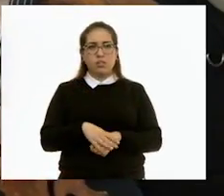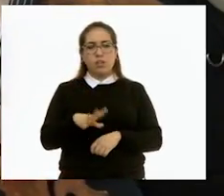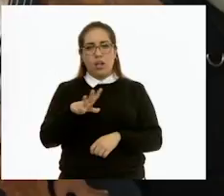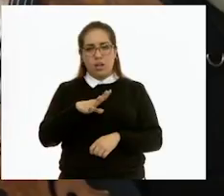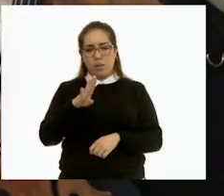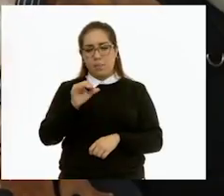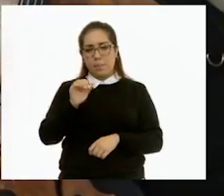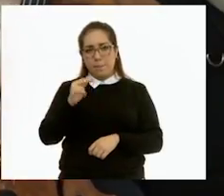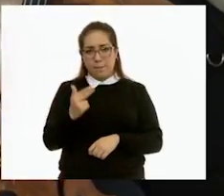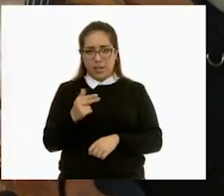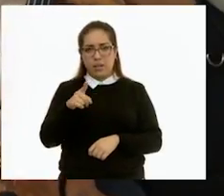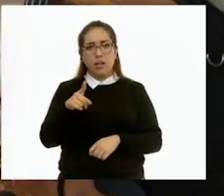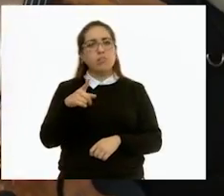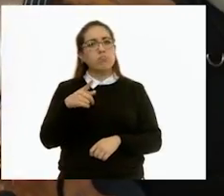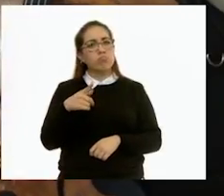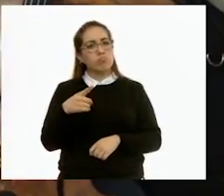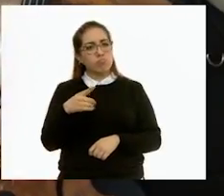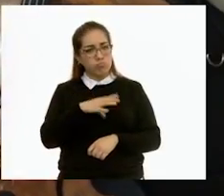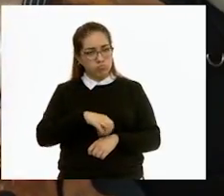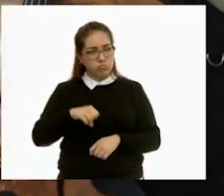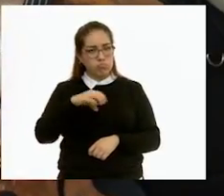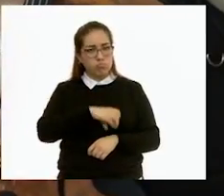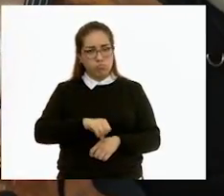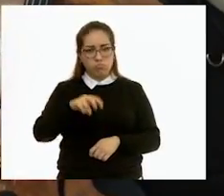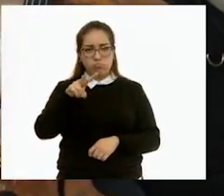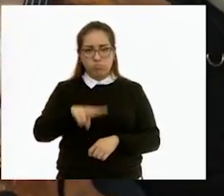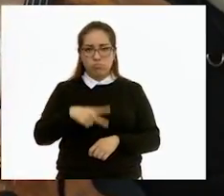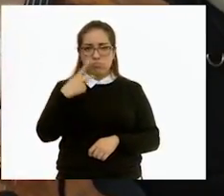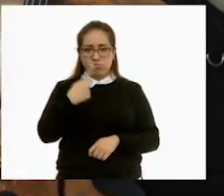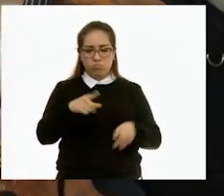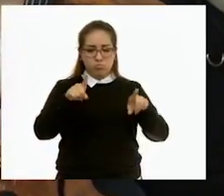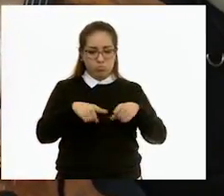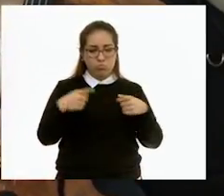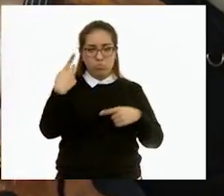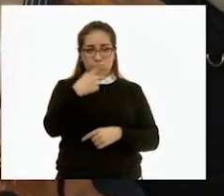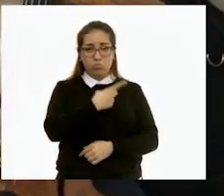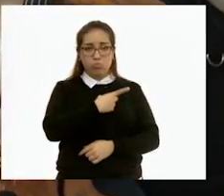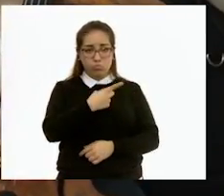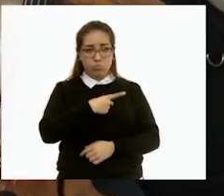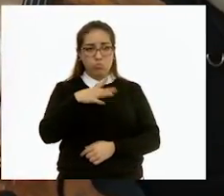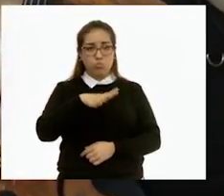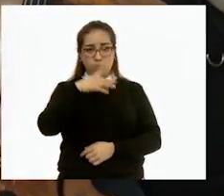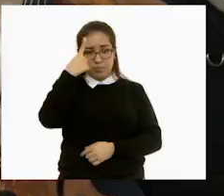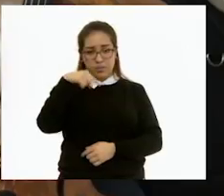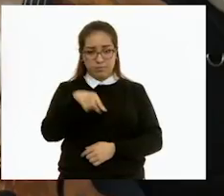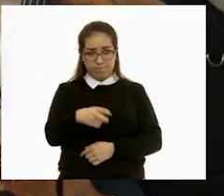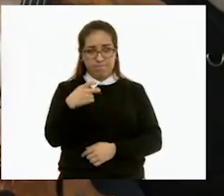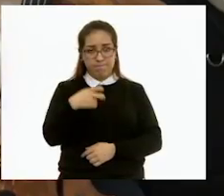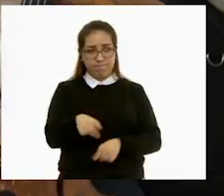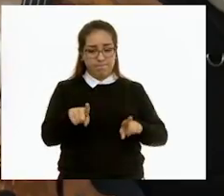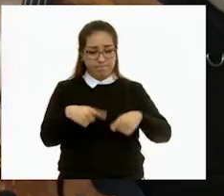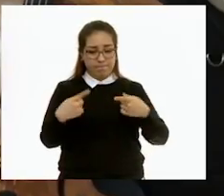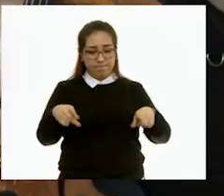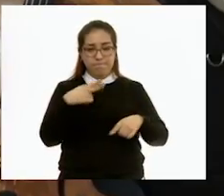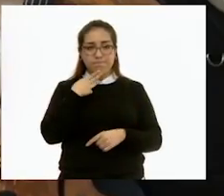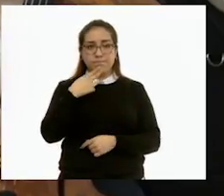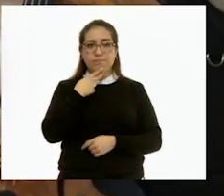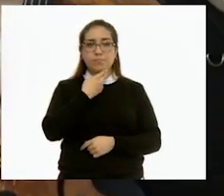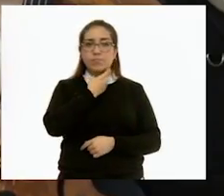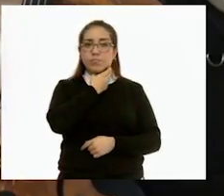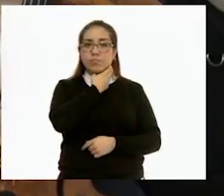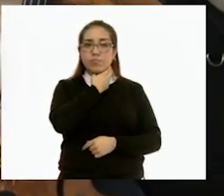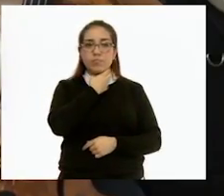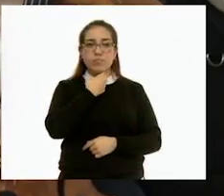Bach, a Johann Sebastian Bach, que encontramos un material solista por primera vez para el instrumento, donde